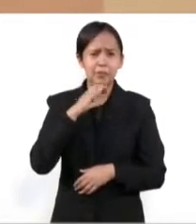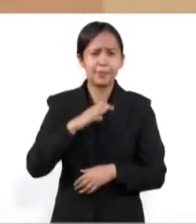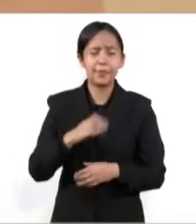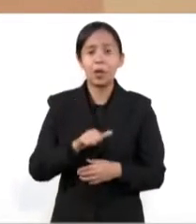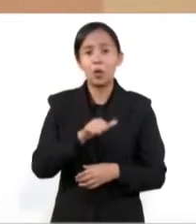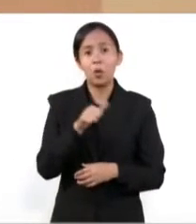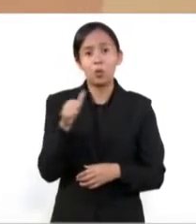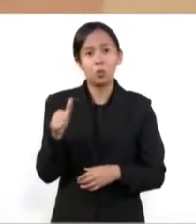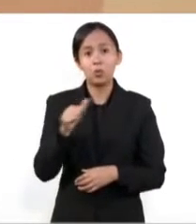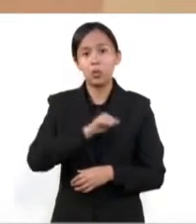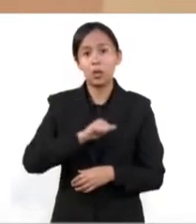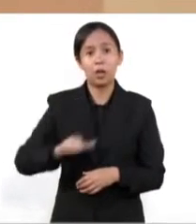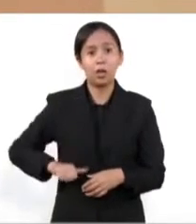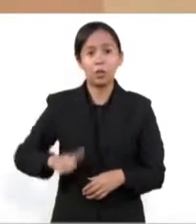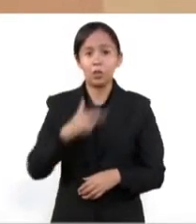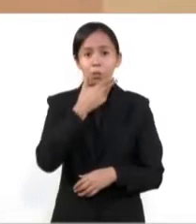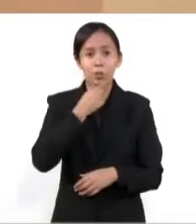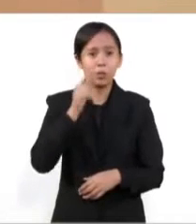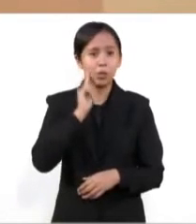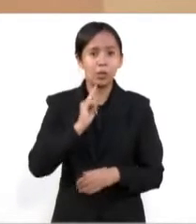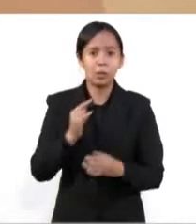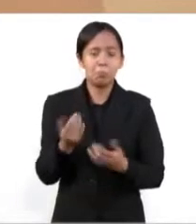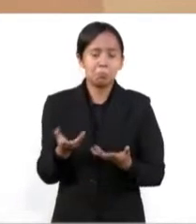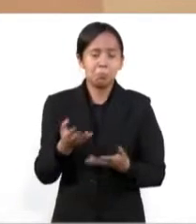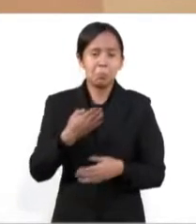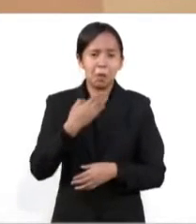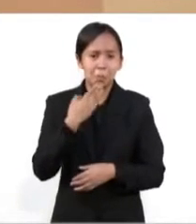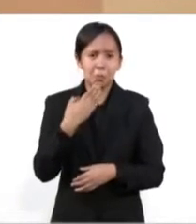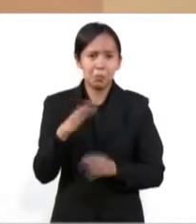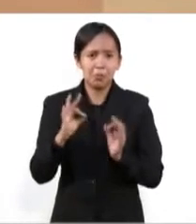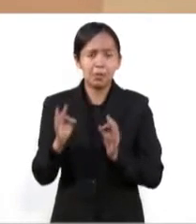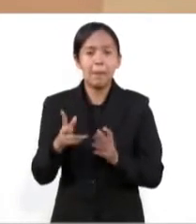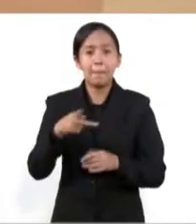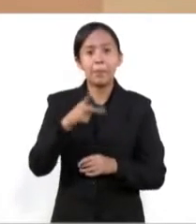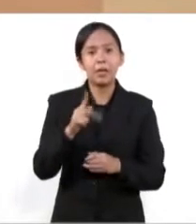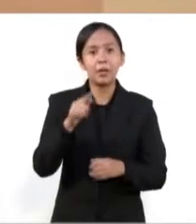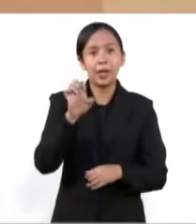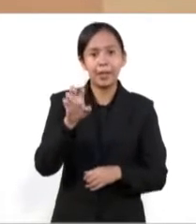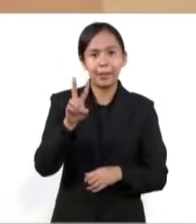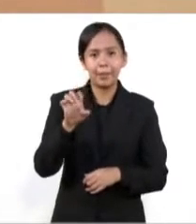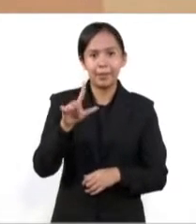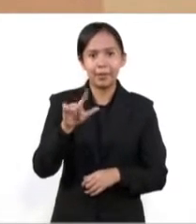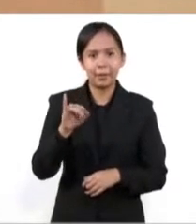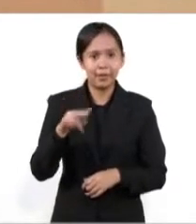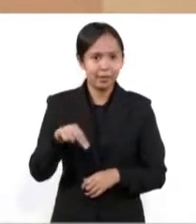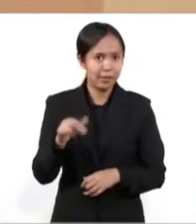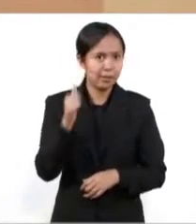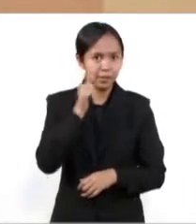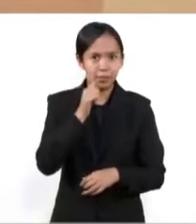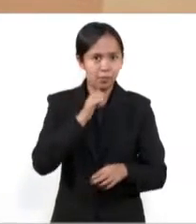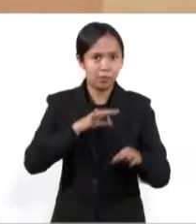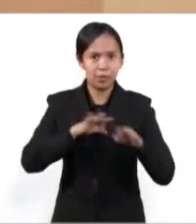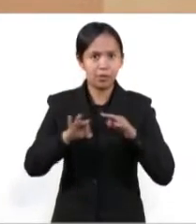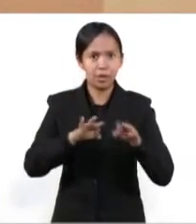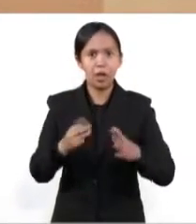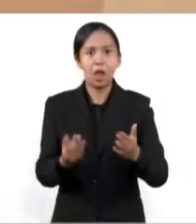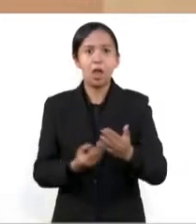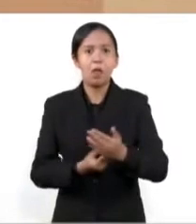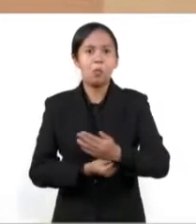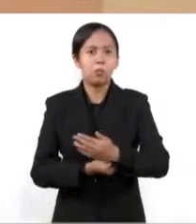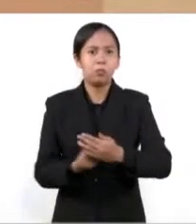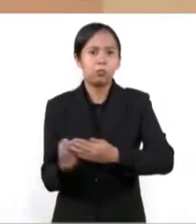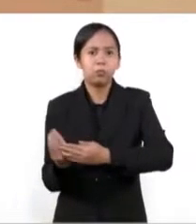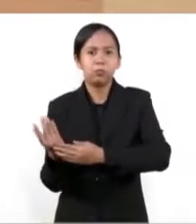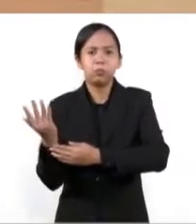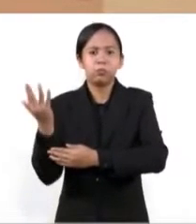otros alcaldes y alcaldesas son muy buenos también, pero Evelyn siempre la ven trabajando. Desde muy temprano en la